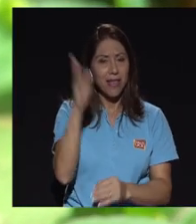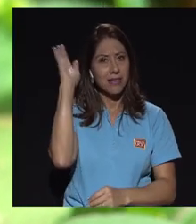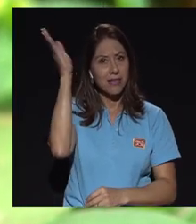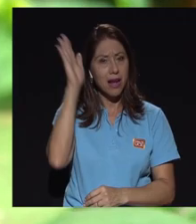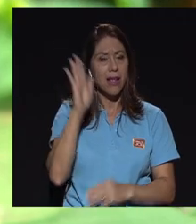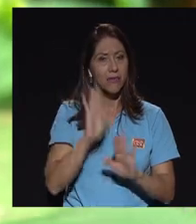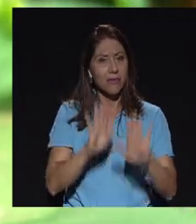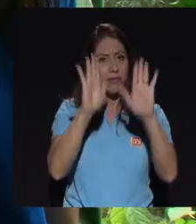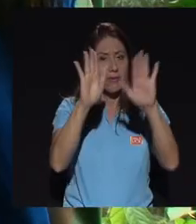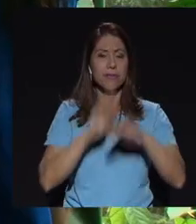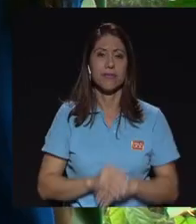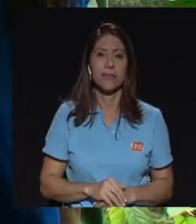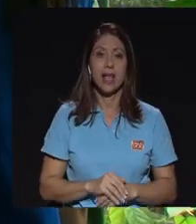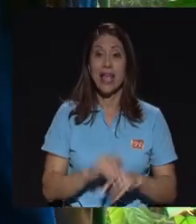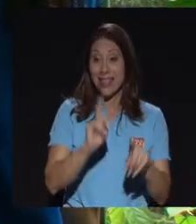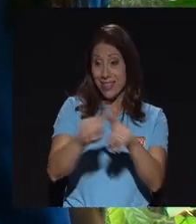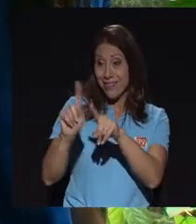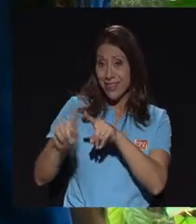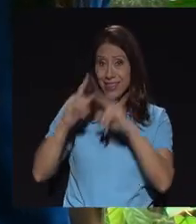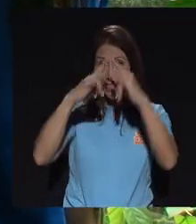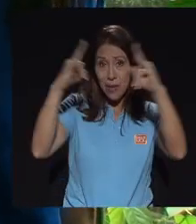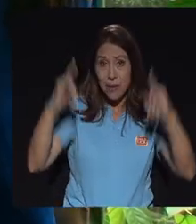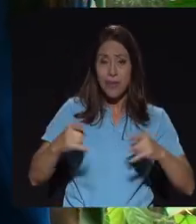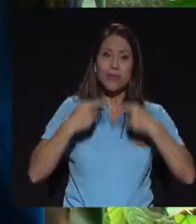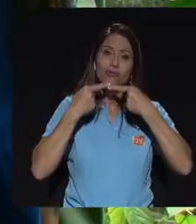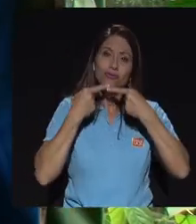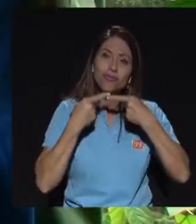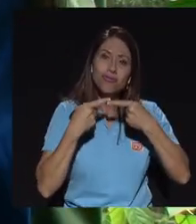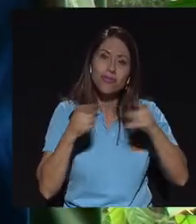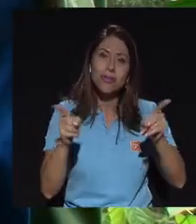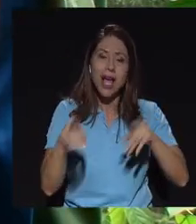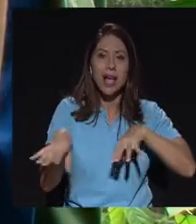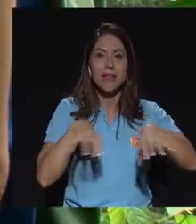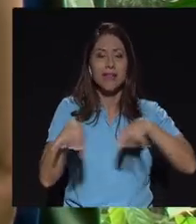la charla. Los campamentos fueron declarados